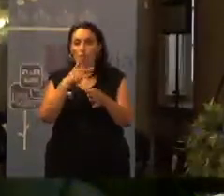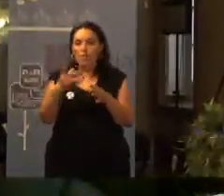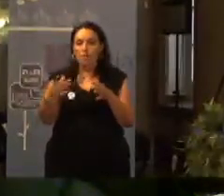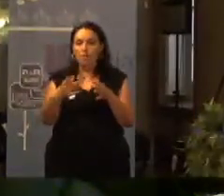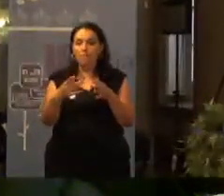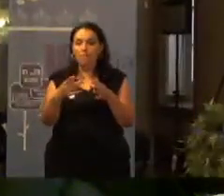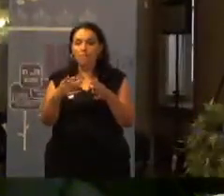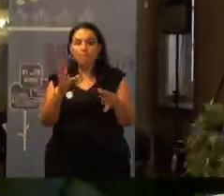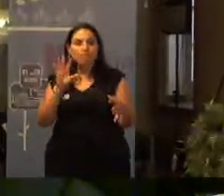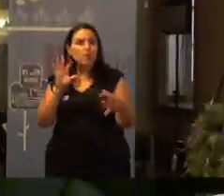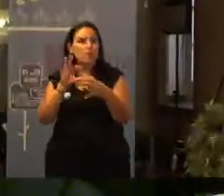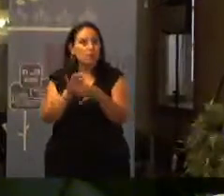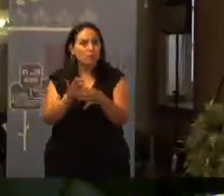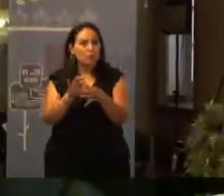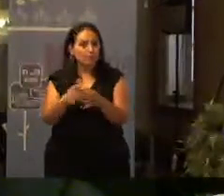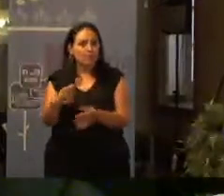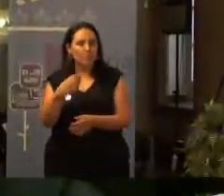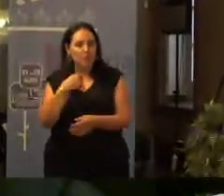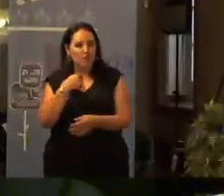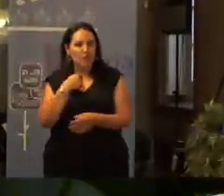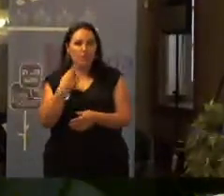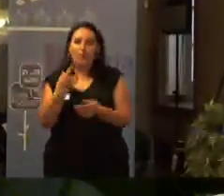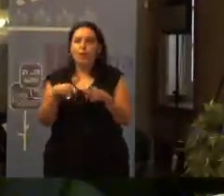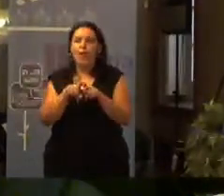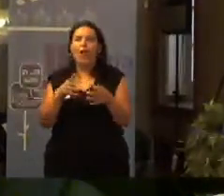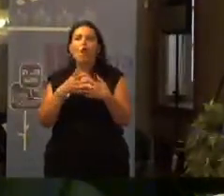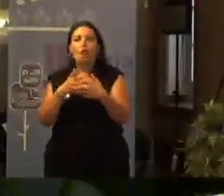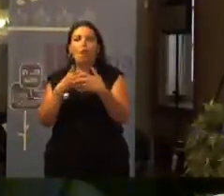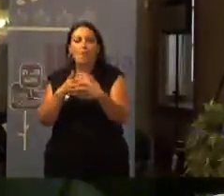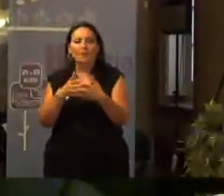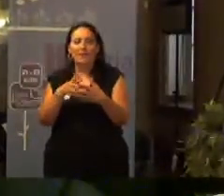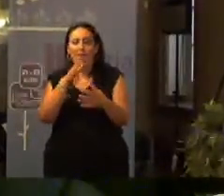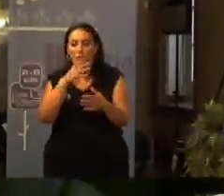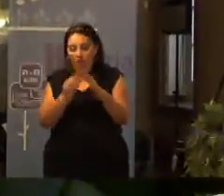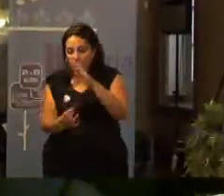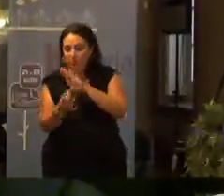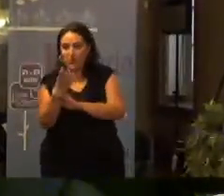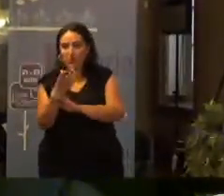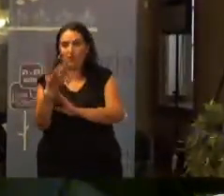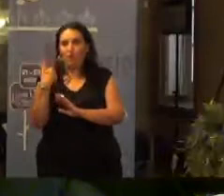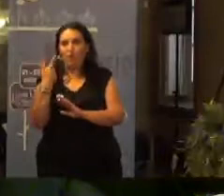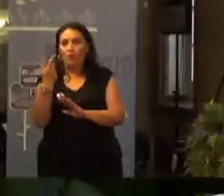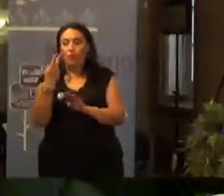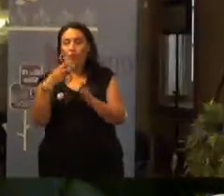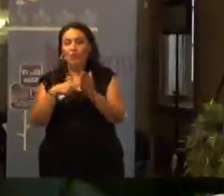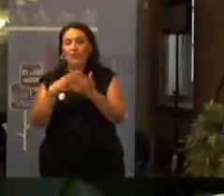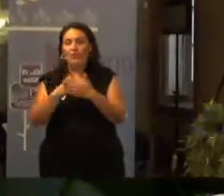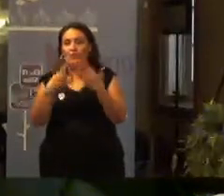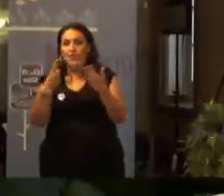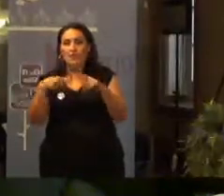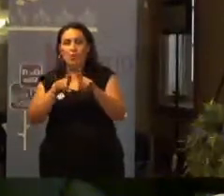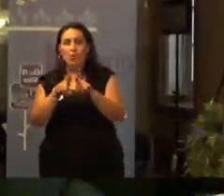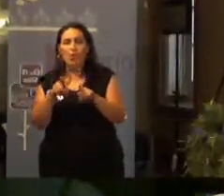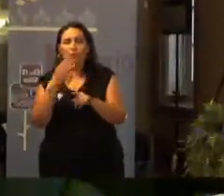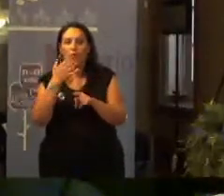vehiculización do combate que aínda sigue estando e que volve a rexurdir despois do outono de 16, como puxeron de manifesto